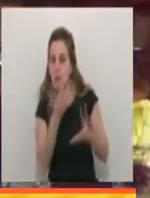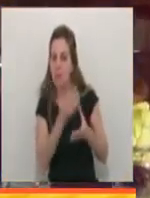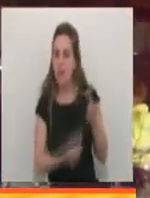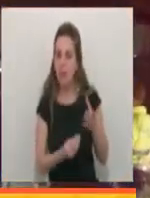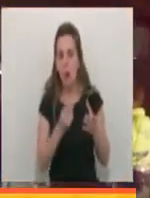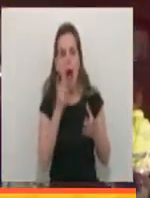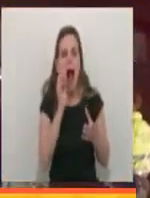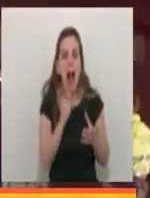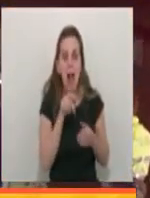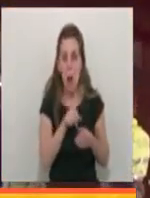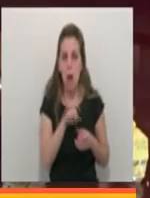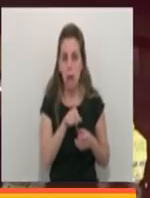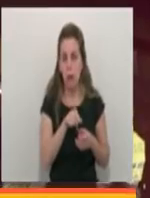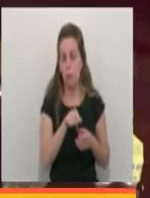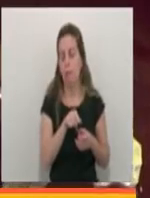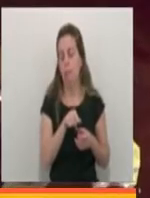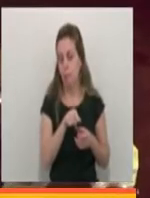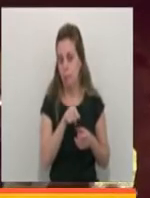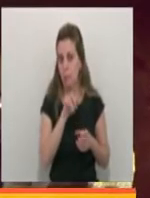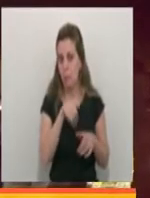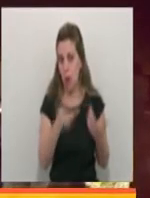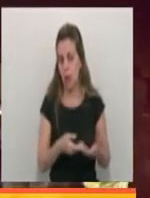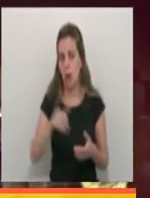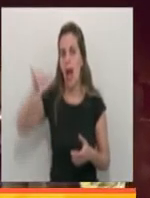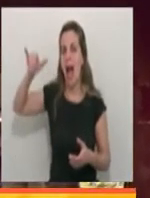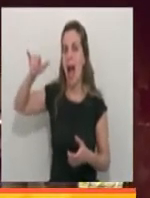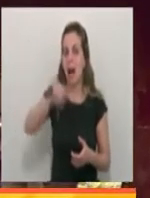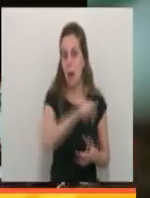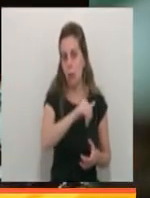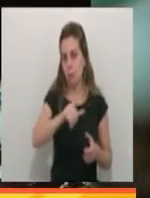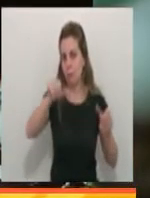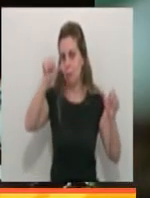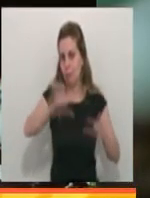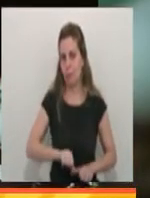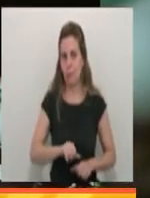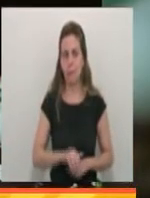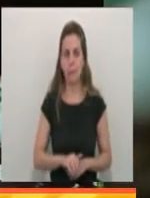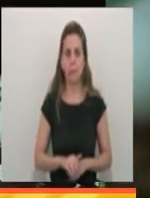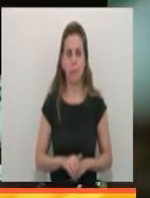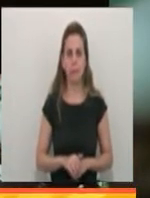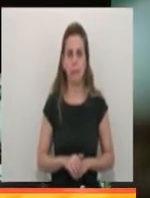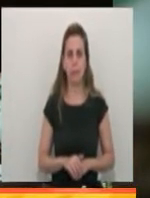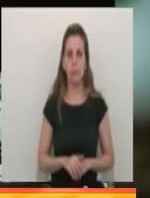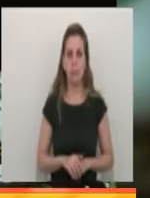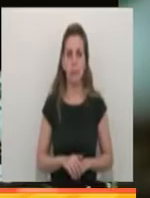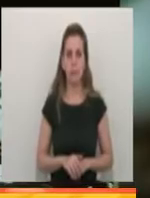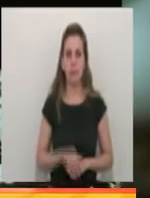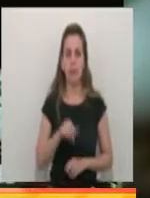sistemas electrónicos. Siempre en todos los aviones vos tenés el sistema electrónico, si alguna